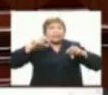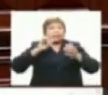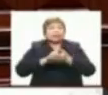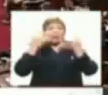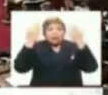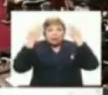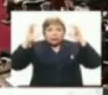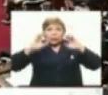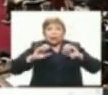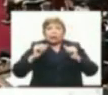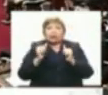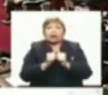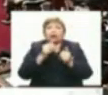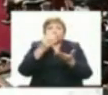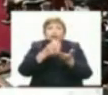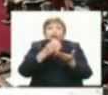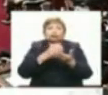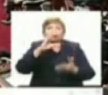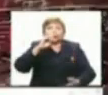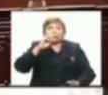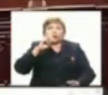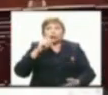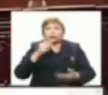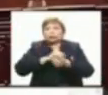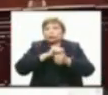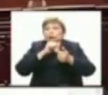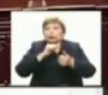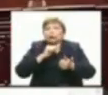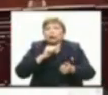adecuar los contratos